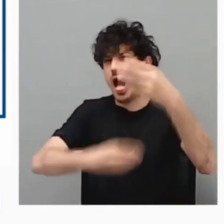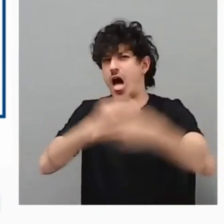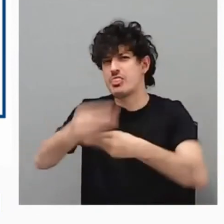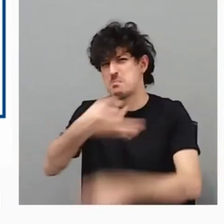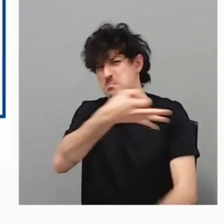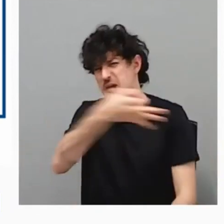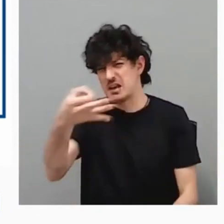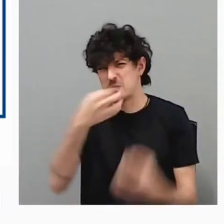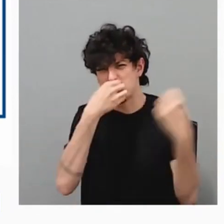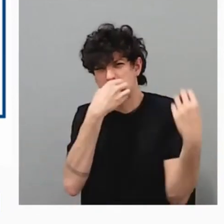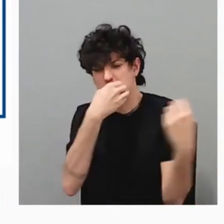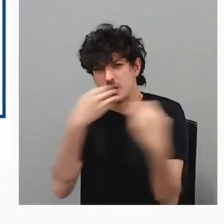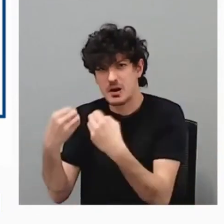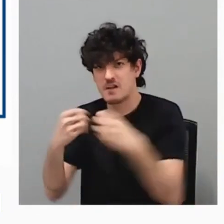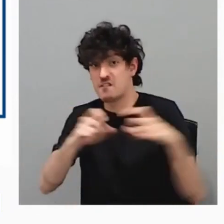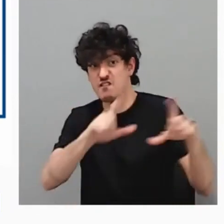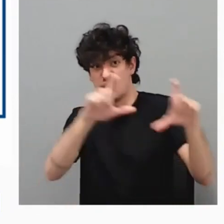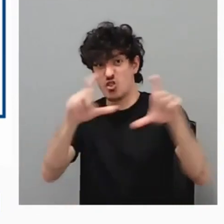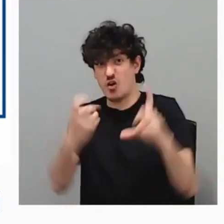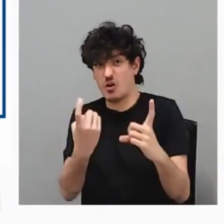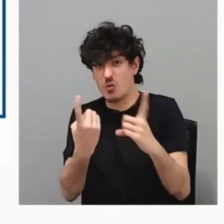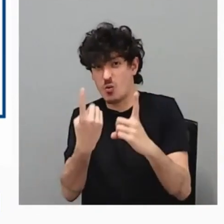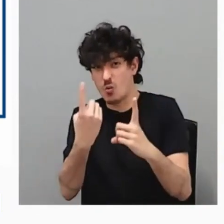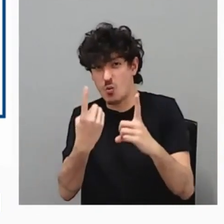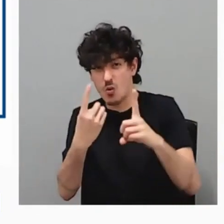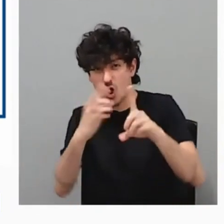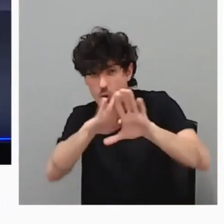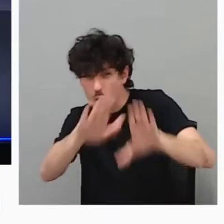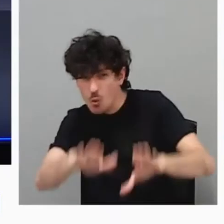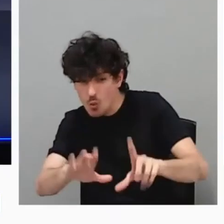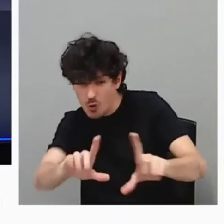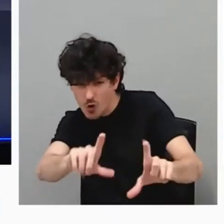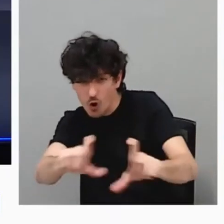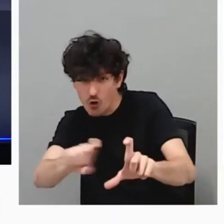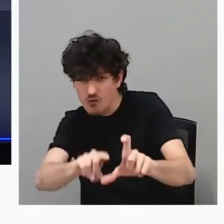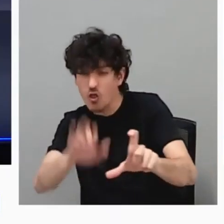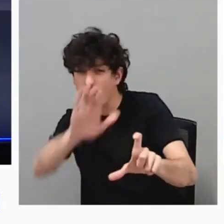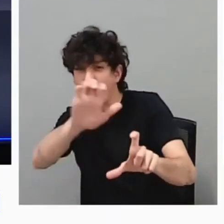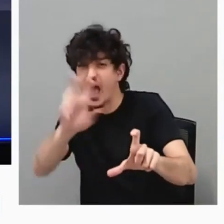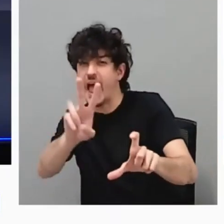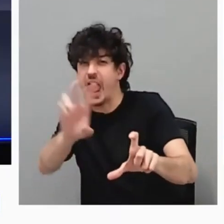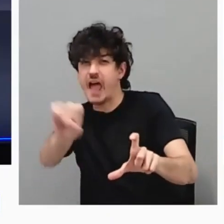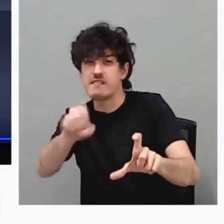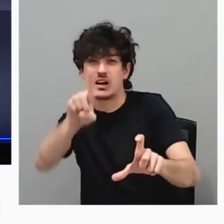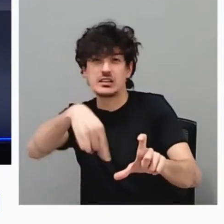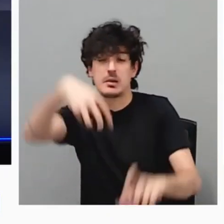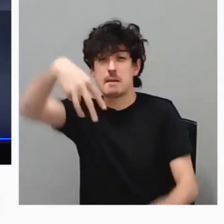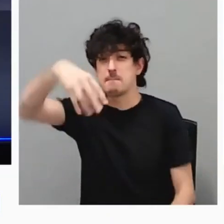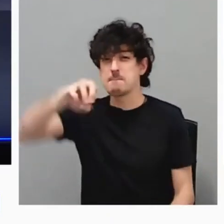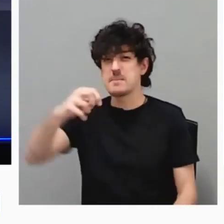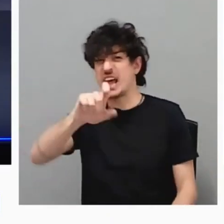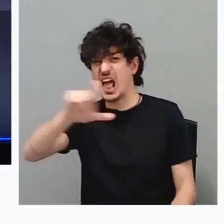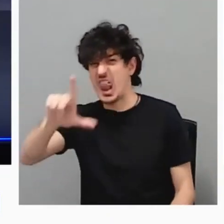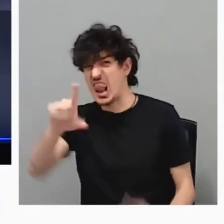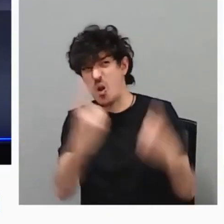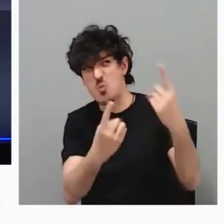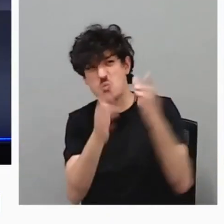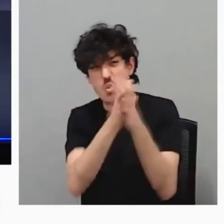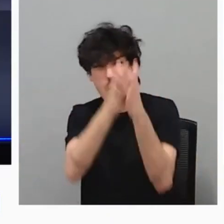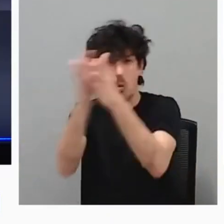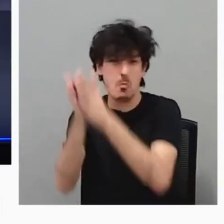última fila está Eva, que es de Colors of Talent. Y tenemos por aquí a Miguel de Comunitaria y tenemos algunos compañeros